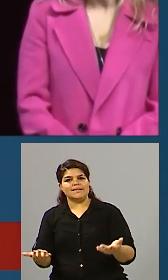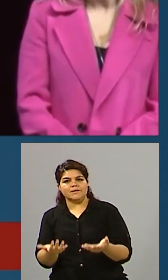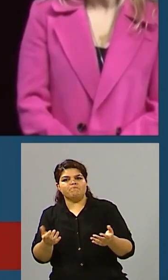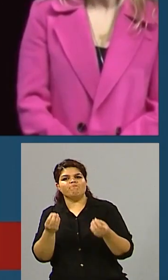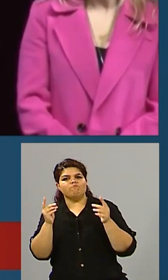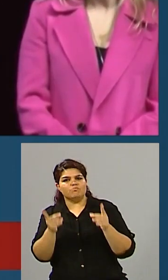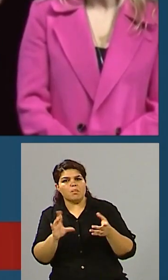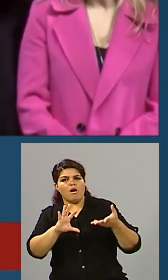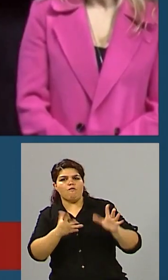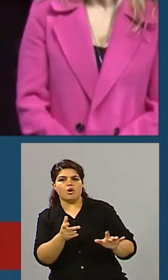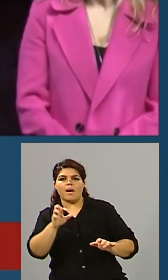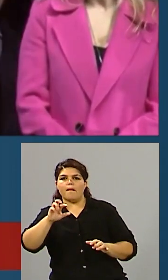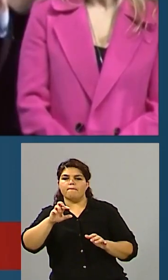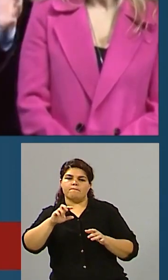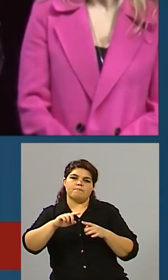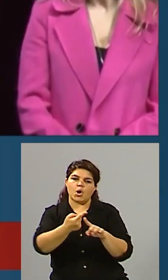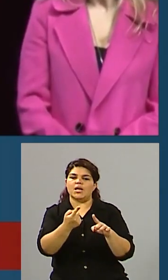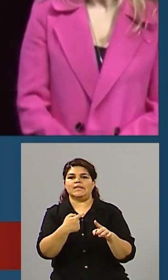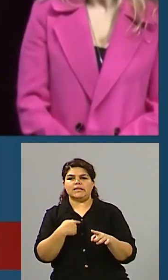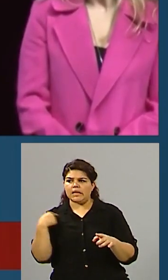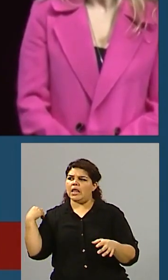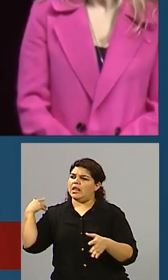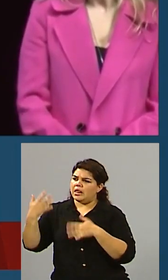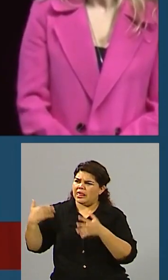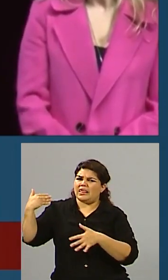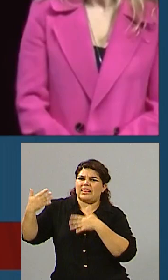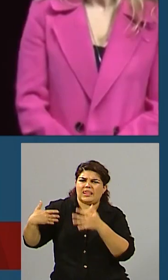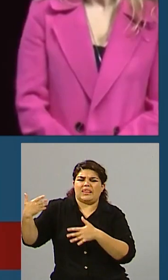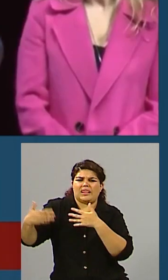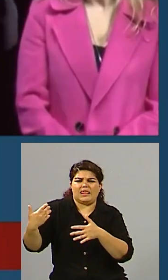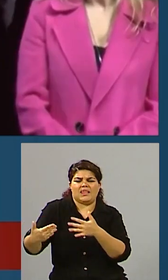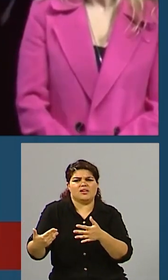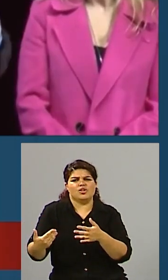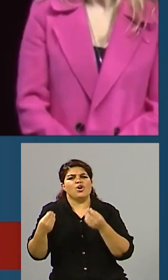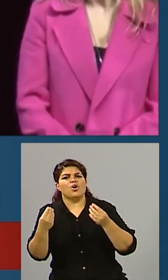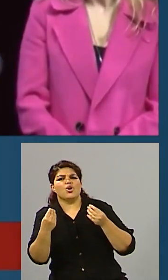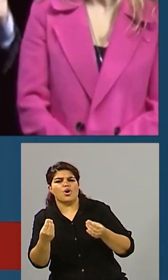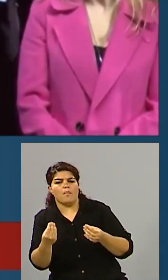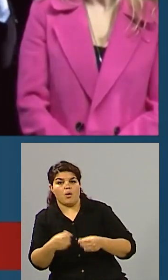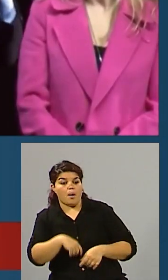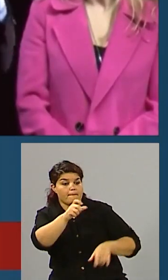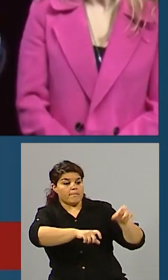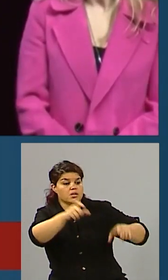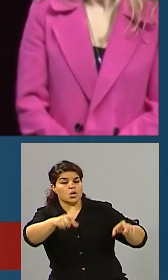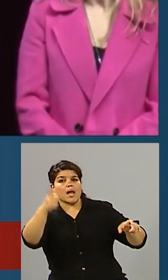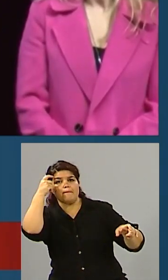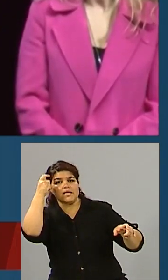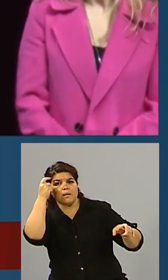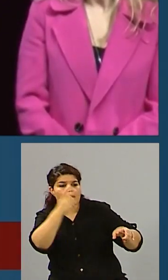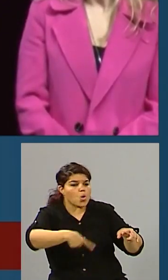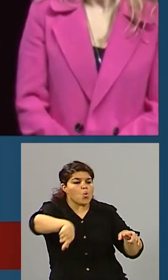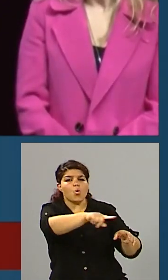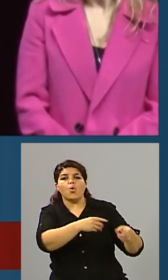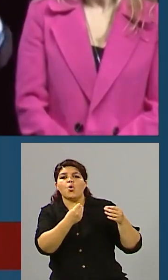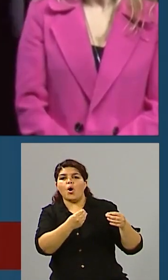Argentina y arrastrando desde hace mucho tiempo. ¿Qué puede pensar la gente de la injerencia de Macri y cuánta injerencia tiene Macri